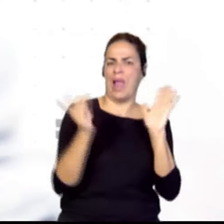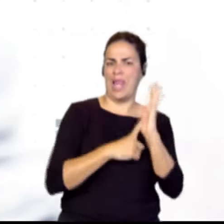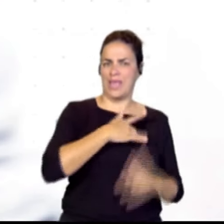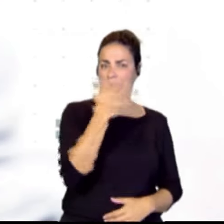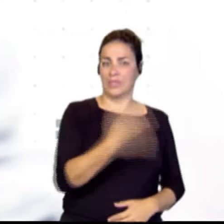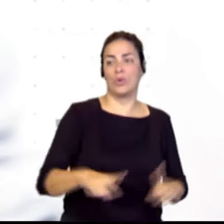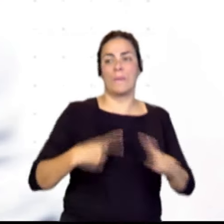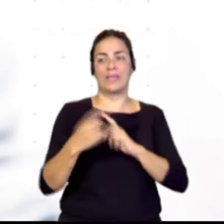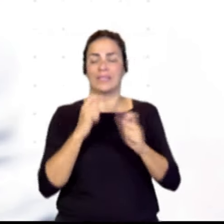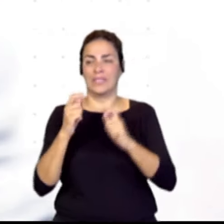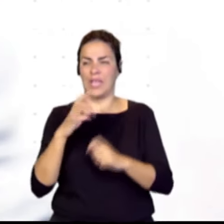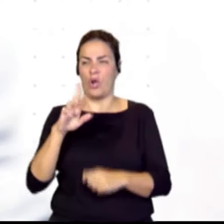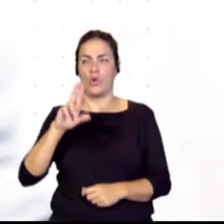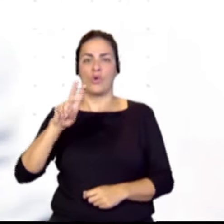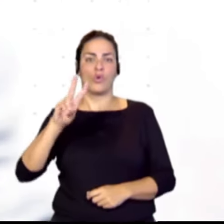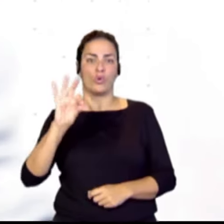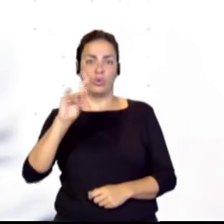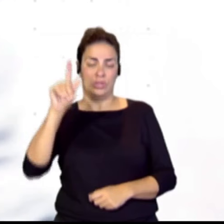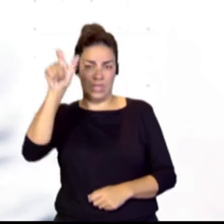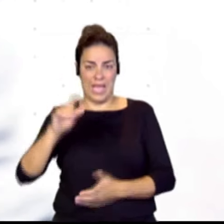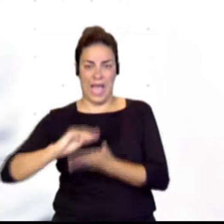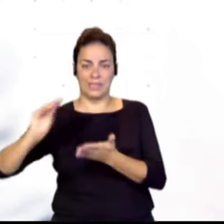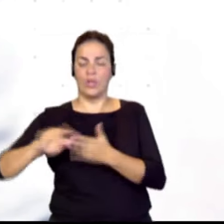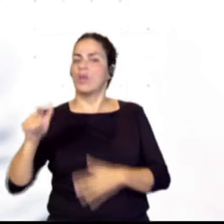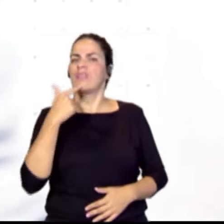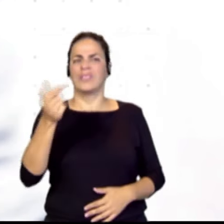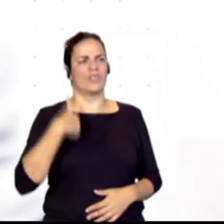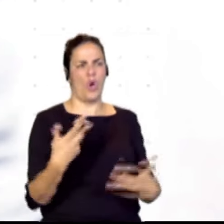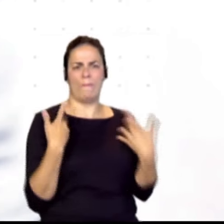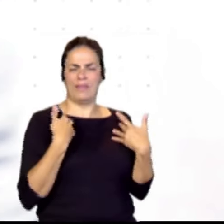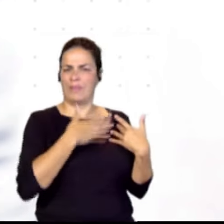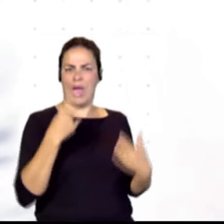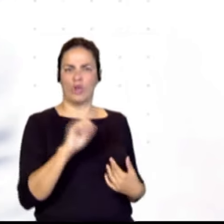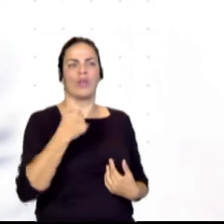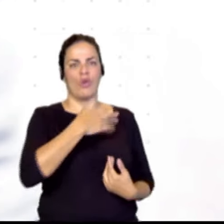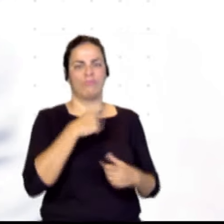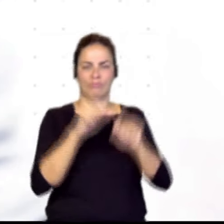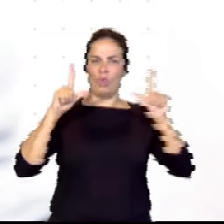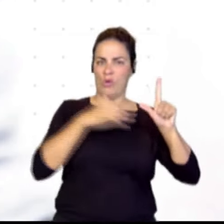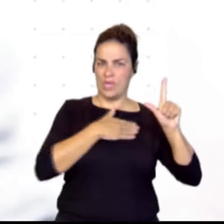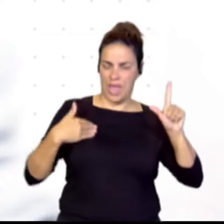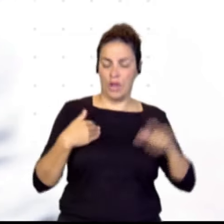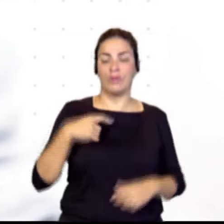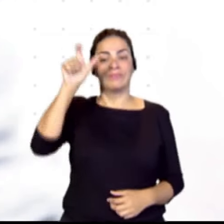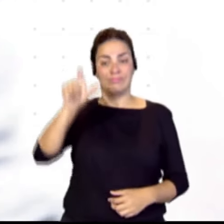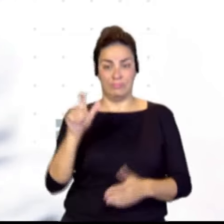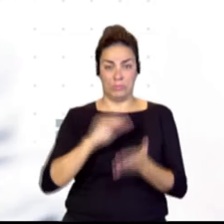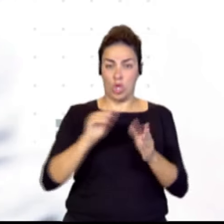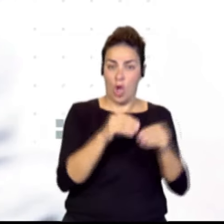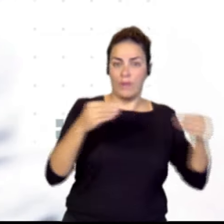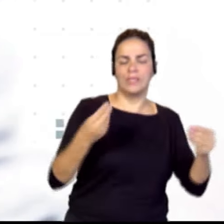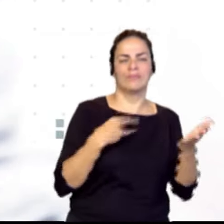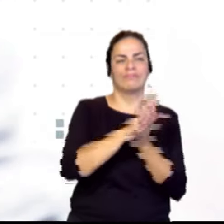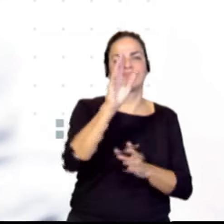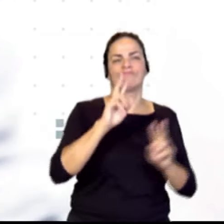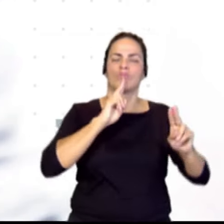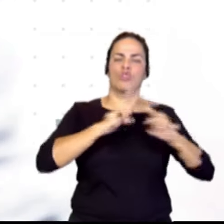salman rus escritor dice no quiero ser una víctima quiero ser un protagonista el novelista publica cuchillo un relato